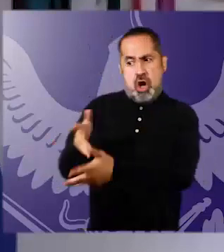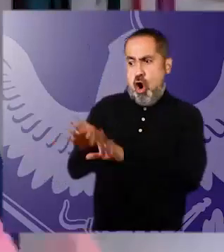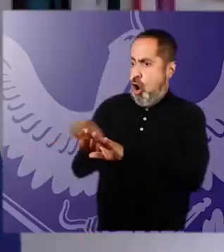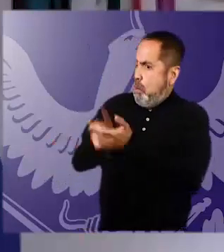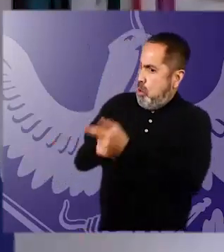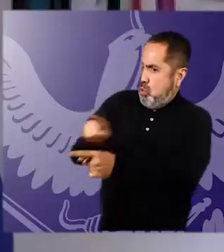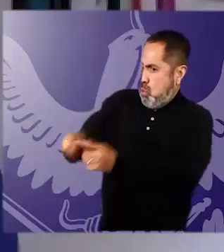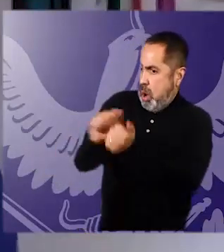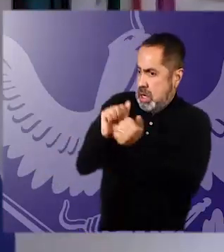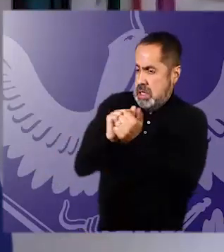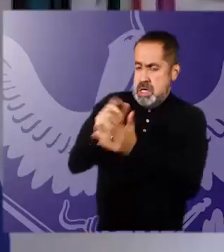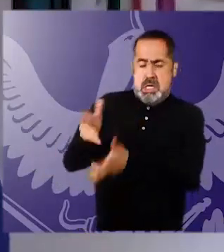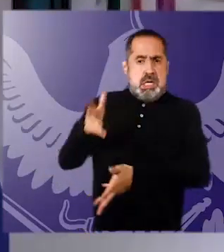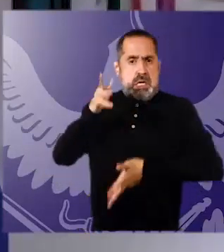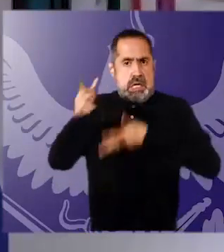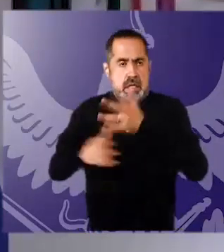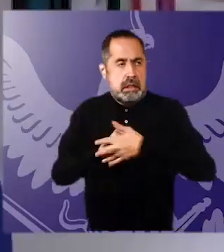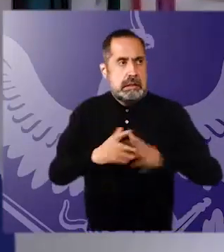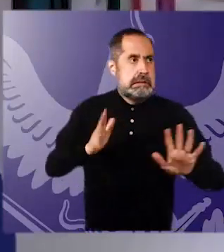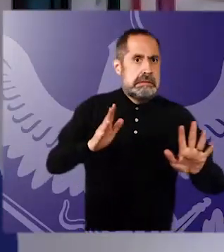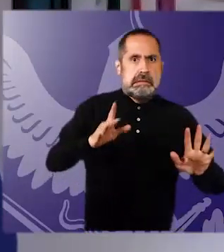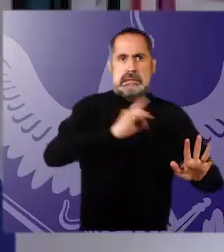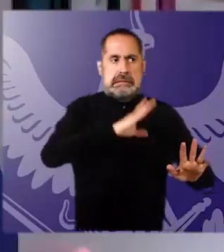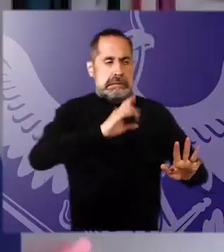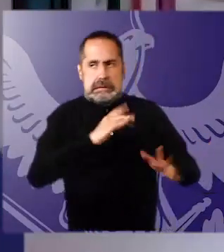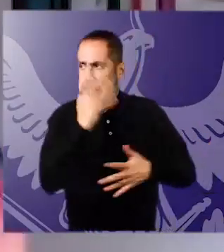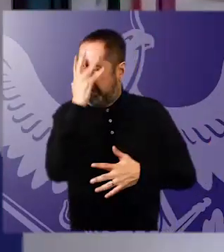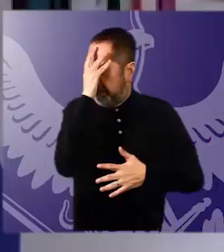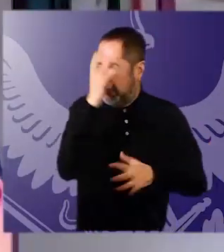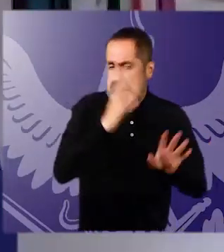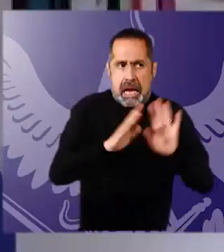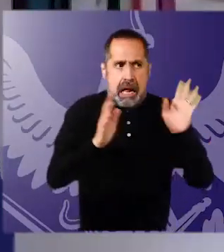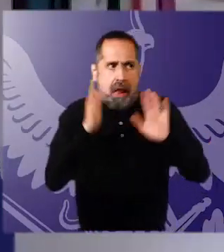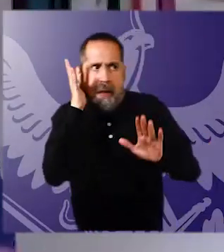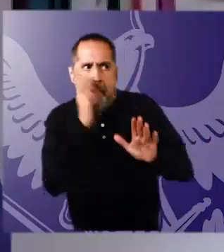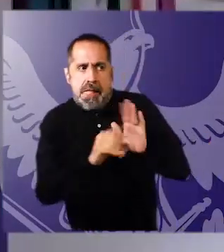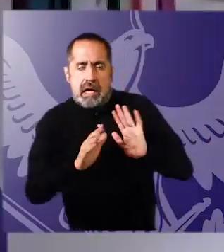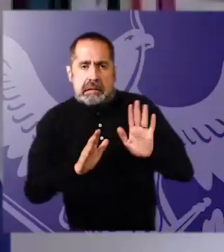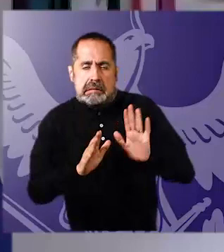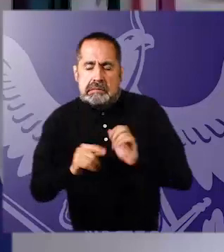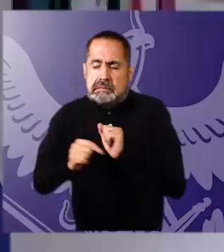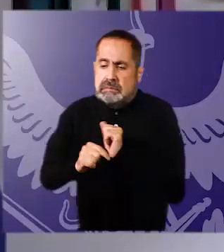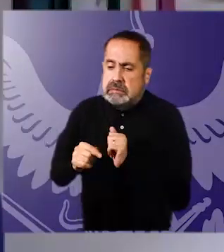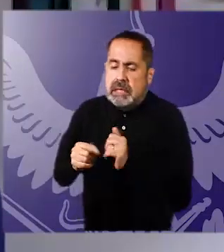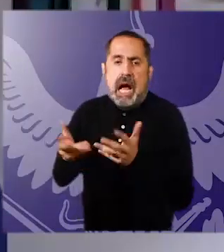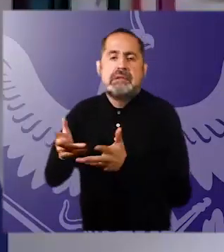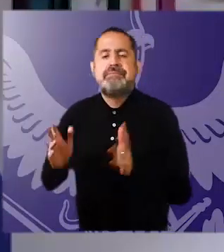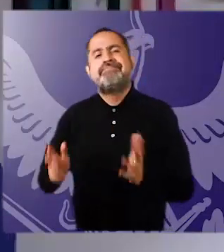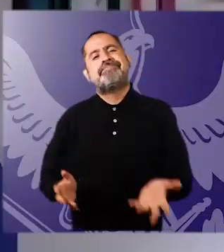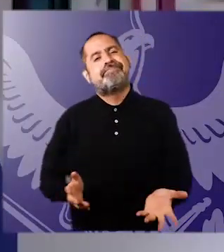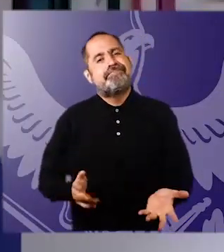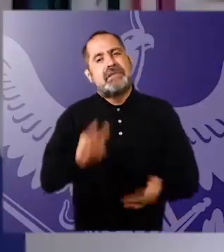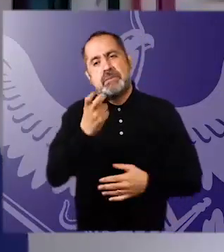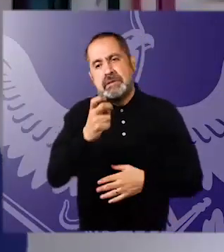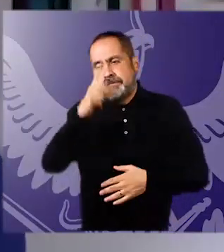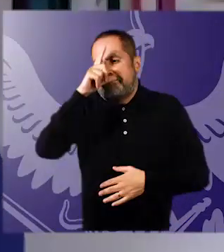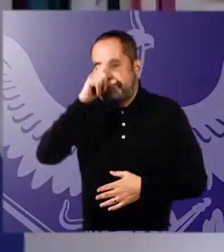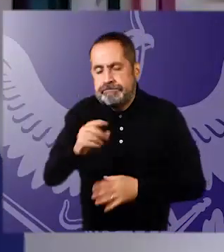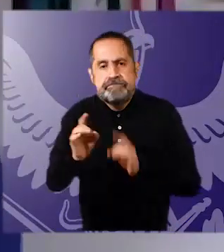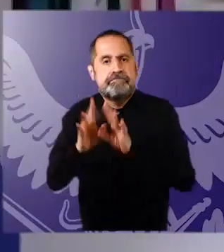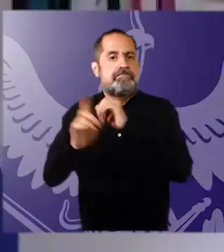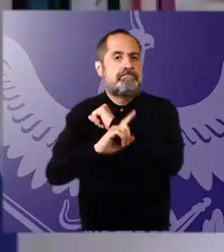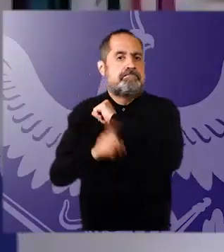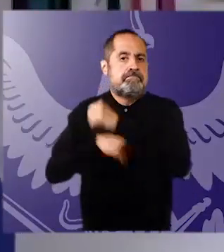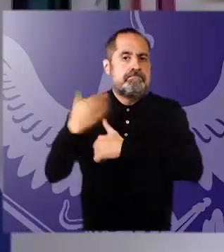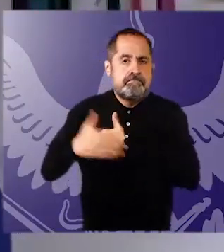social sobre la vida y el placer sexual, así como sentimientos de temor, vergüenza y desconfianza, también son factores